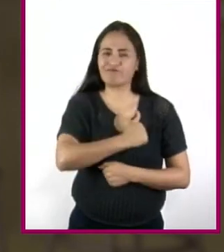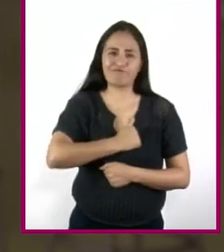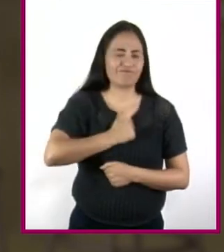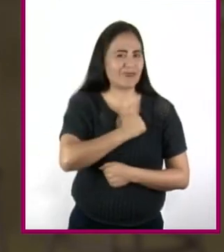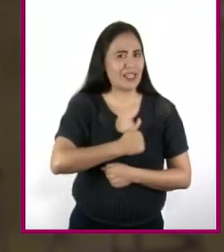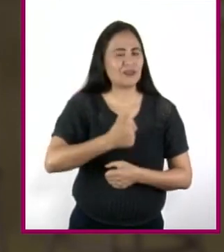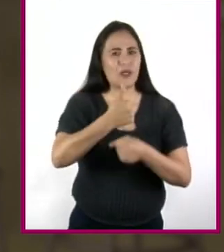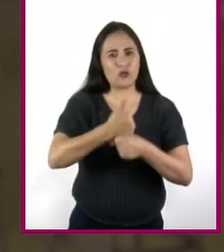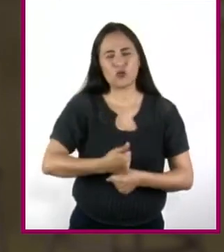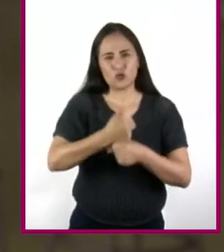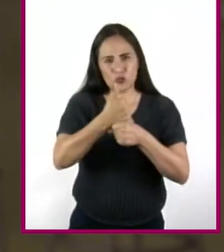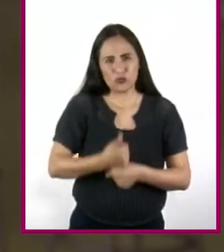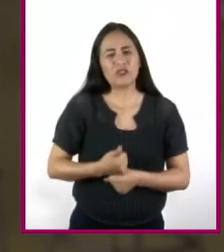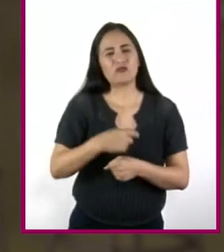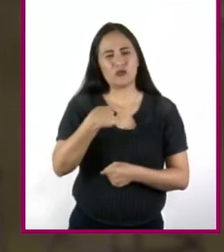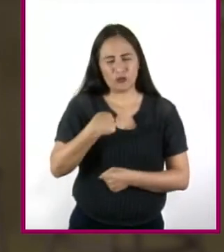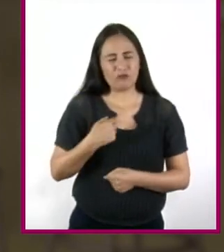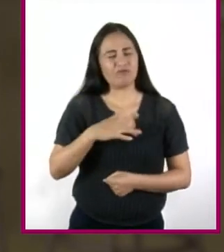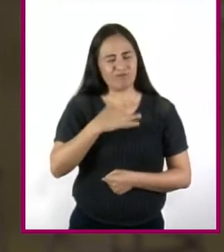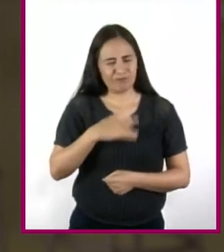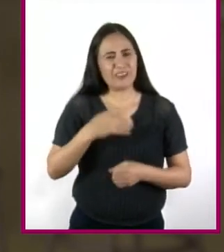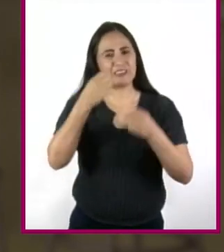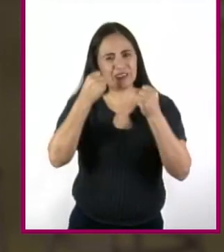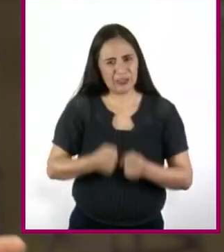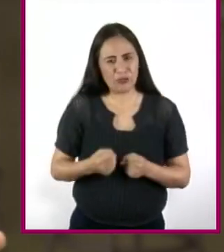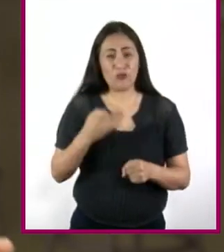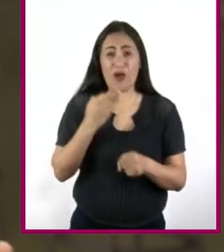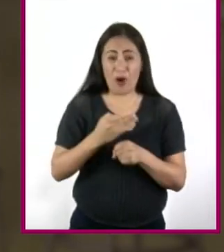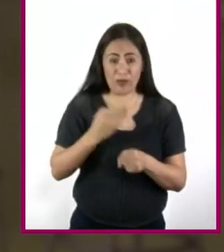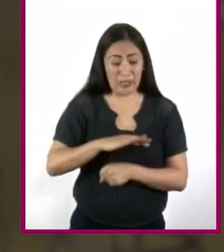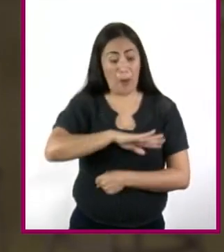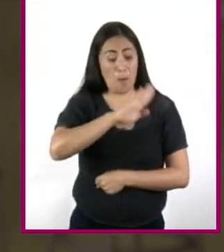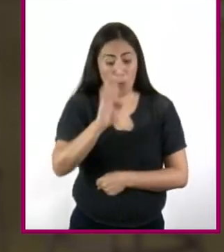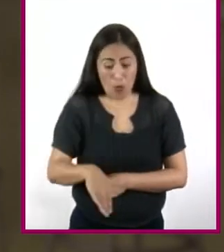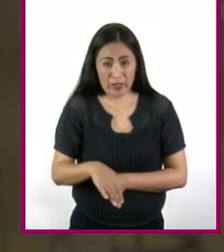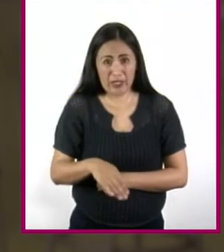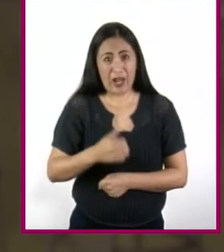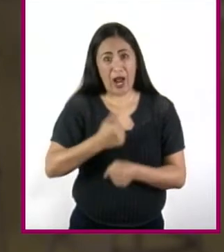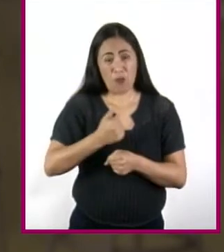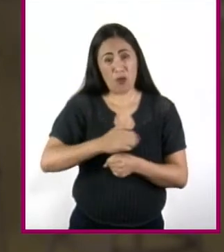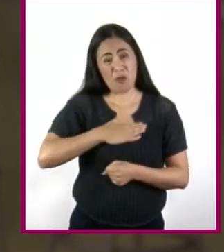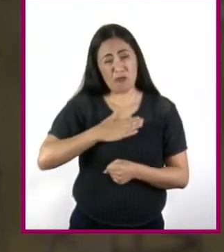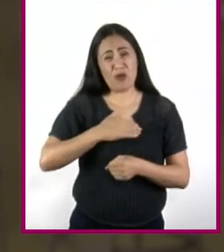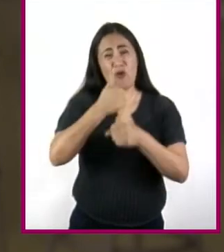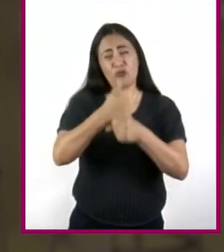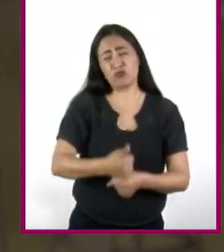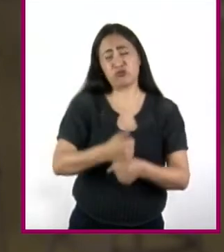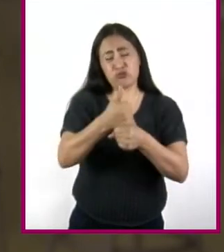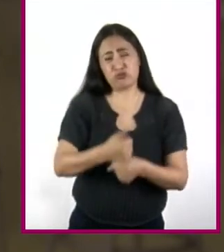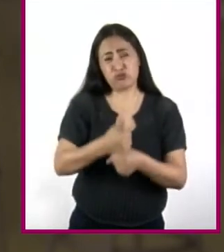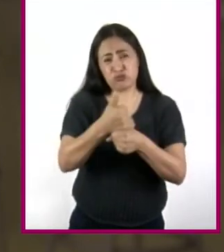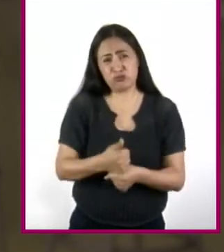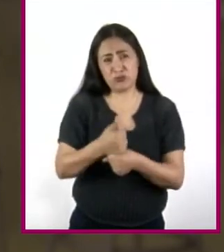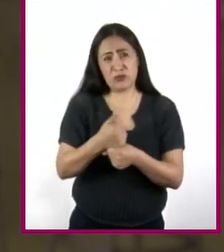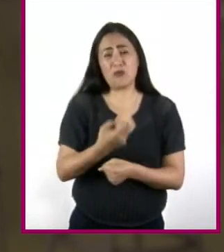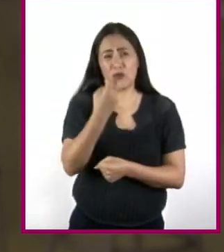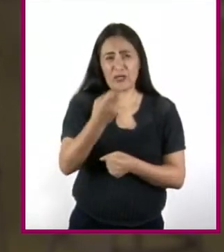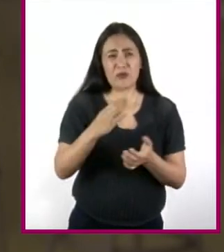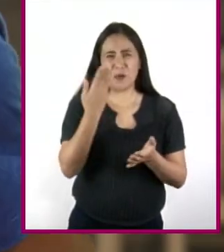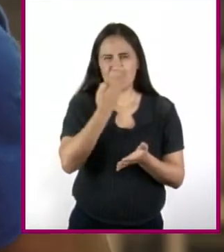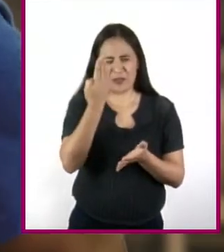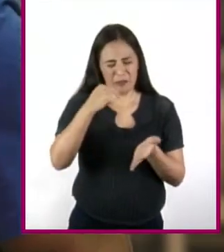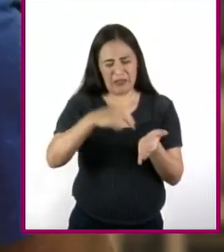pecado. Y estoy muy preocupado porque esté sufriendo aún después de la muerte. Por eso le mencioné esa parte de Luna de la